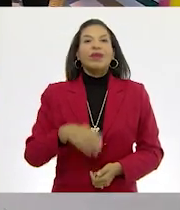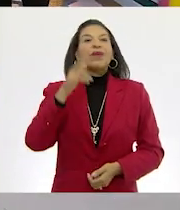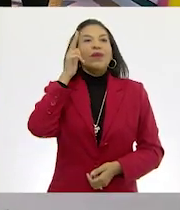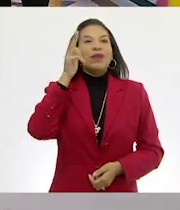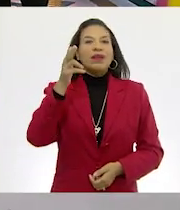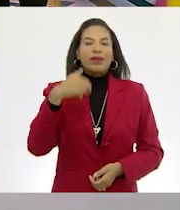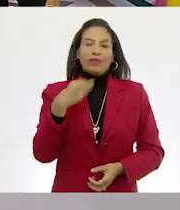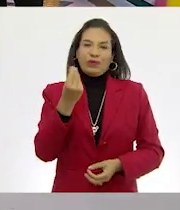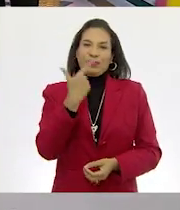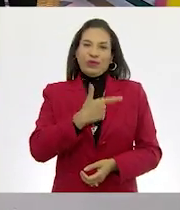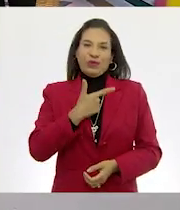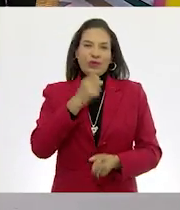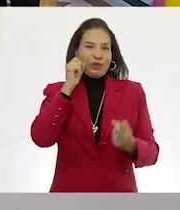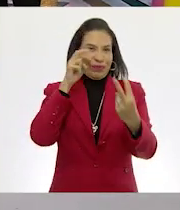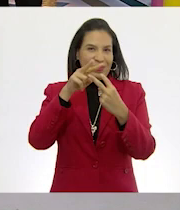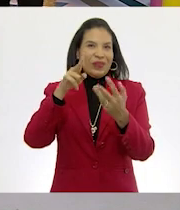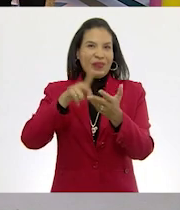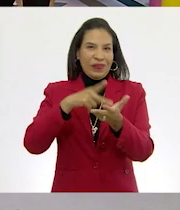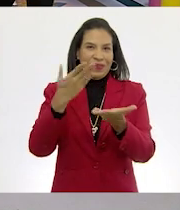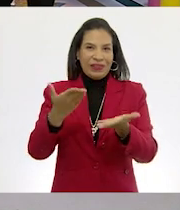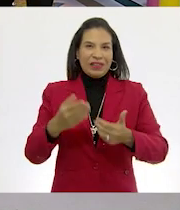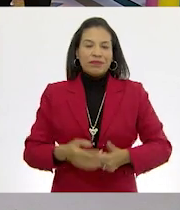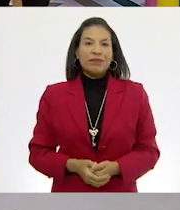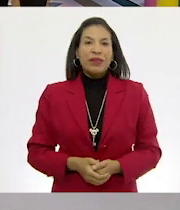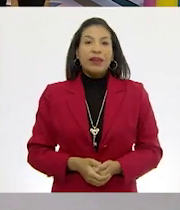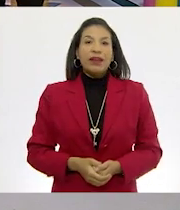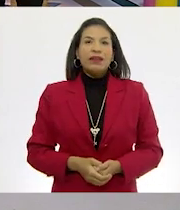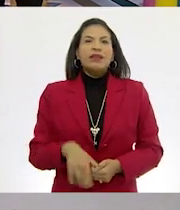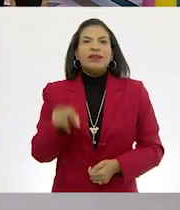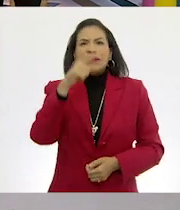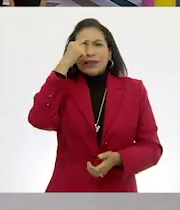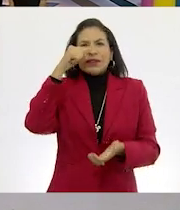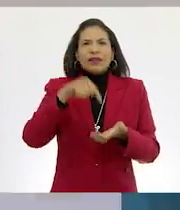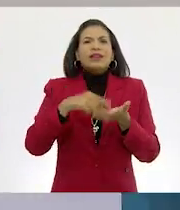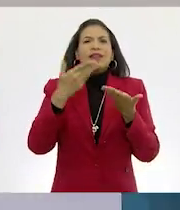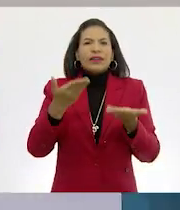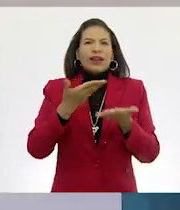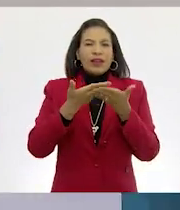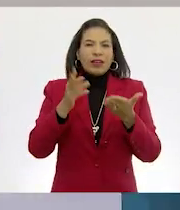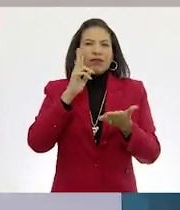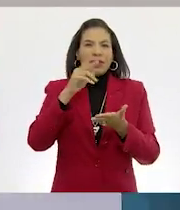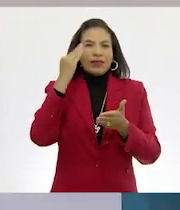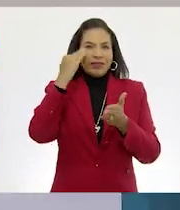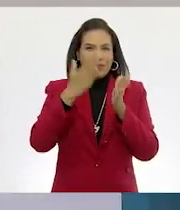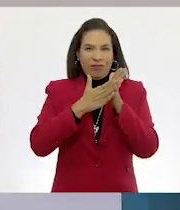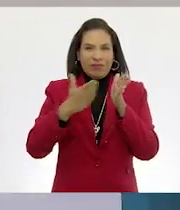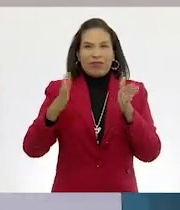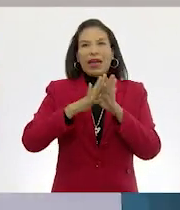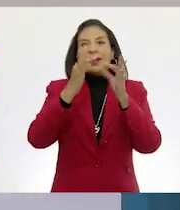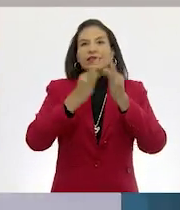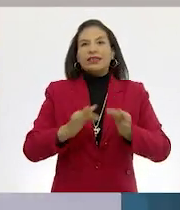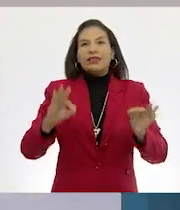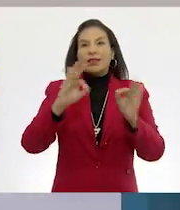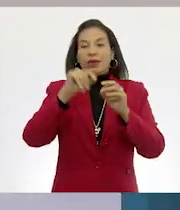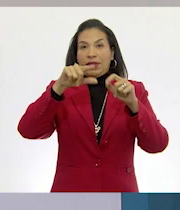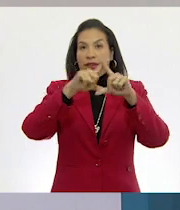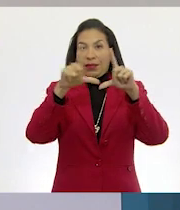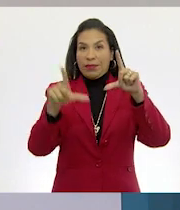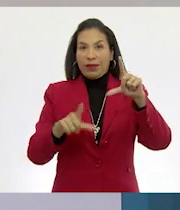Hola, me da mucho gusto verles de nuevo. ¿Qué creen? Estamos por terminar de revisar uno de los periodos más importantes para el